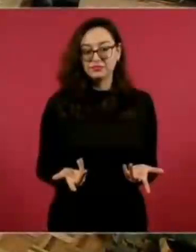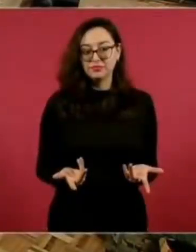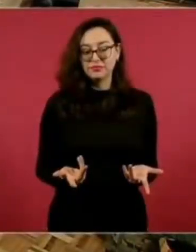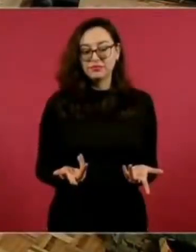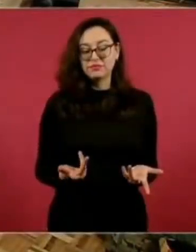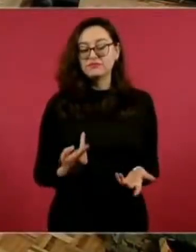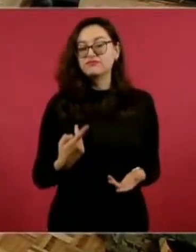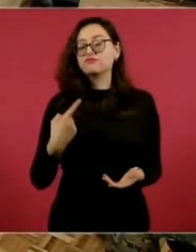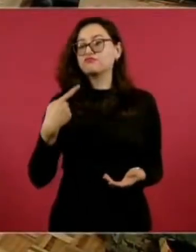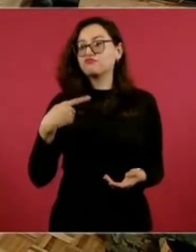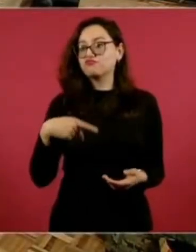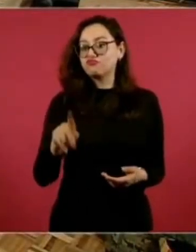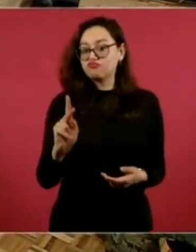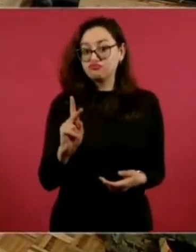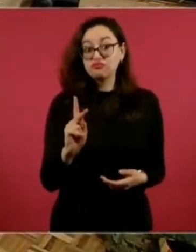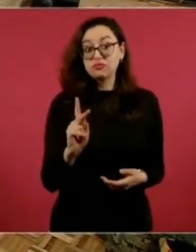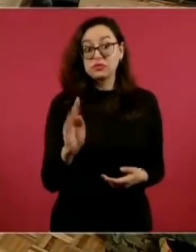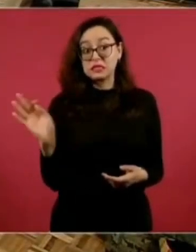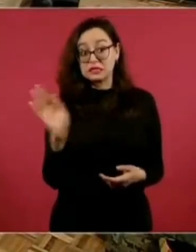se tratara de más